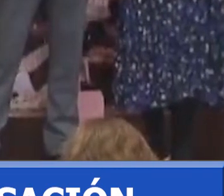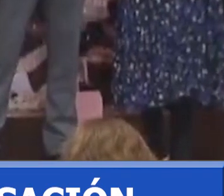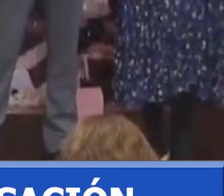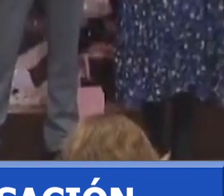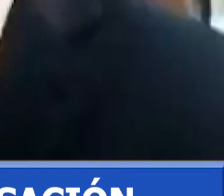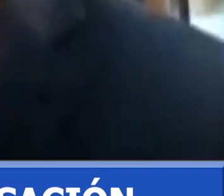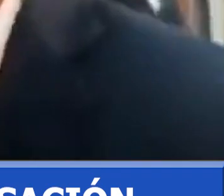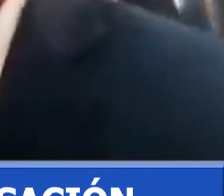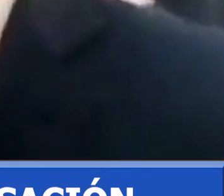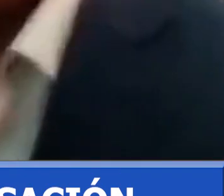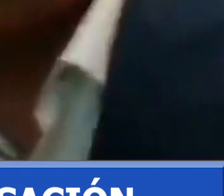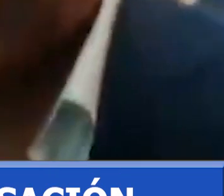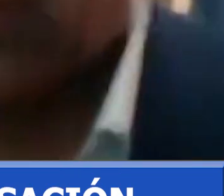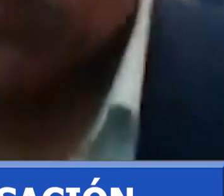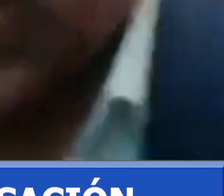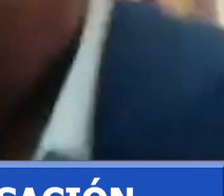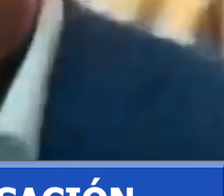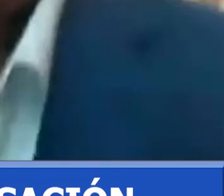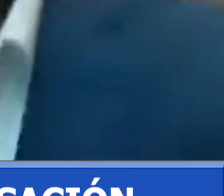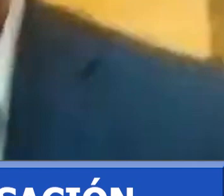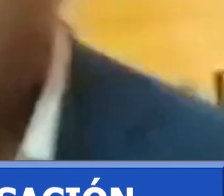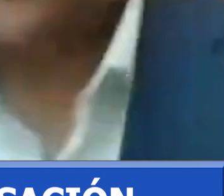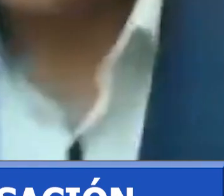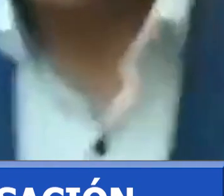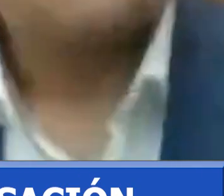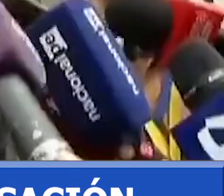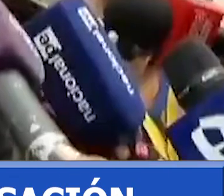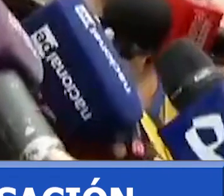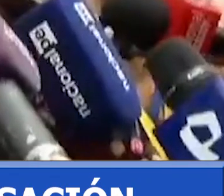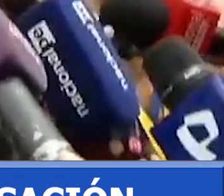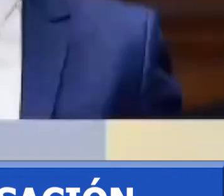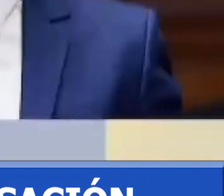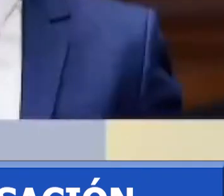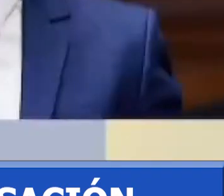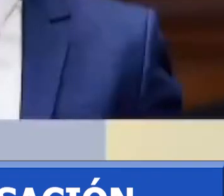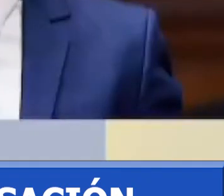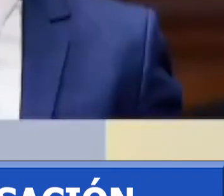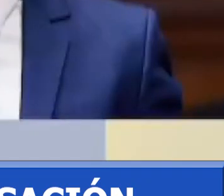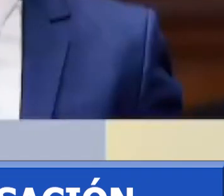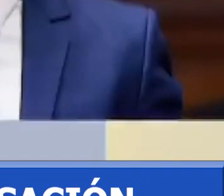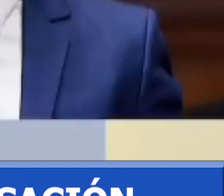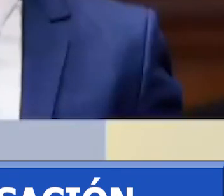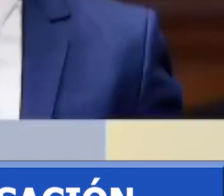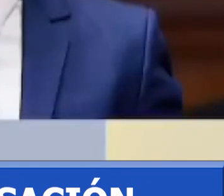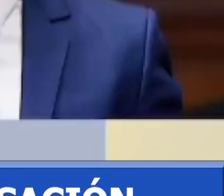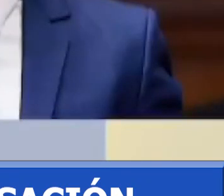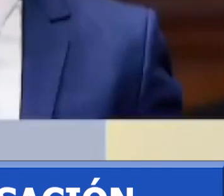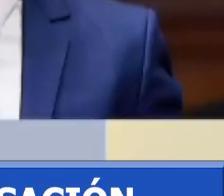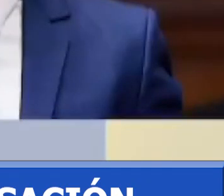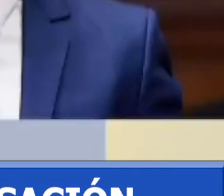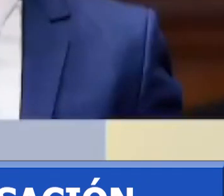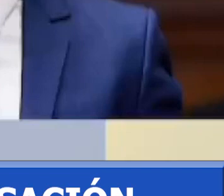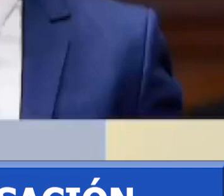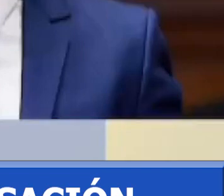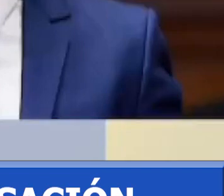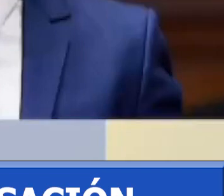suspensión, continuará en su cargo. De igual forma, también fue aprobado el expediente contra el ex ministro